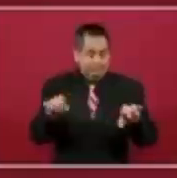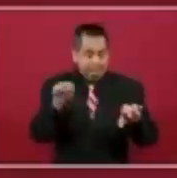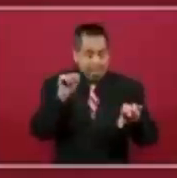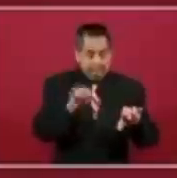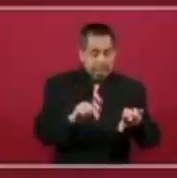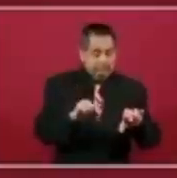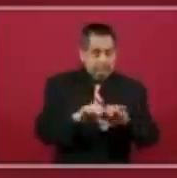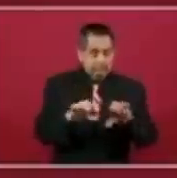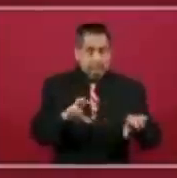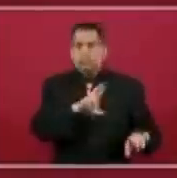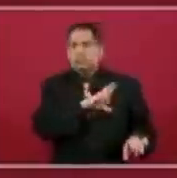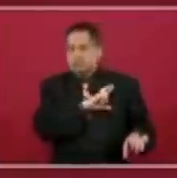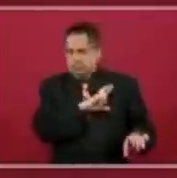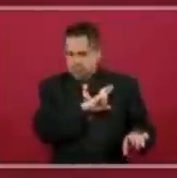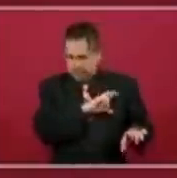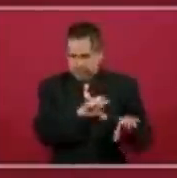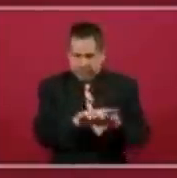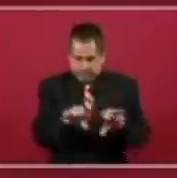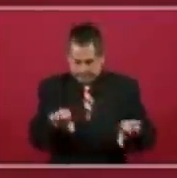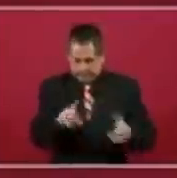son particulares